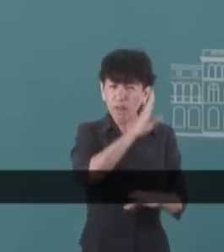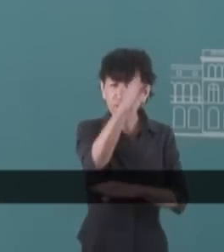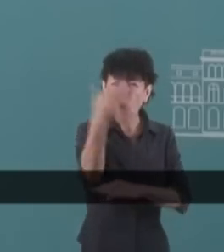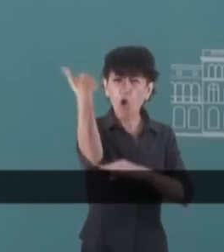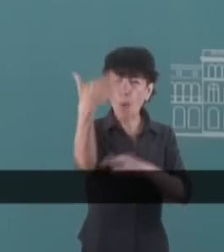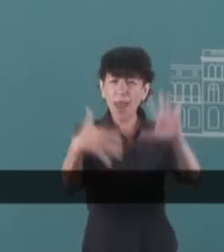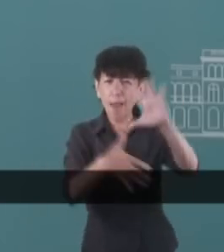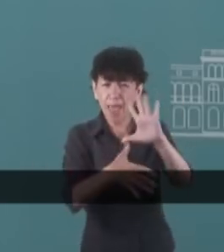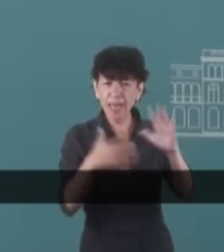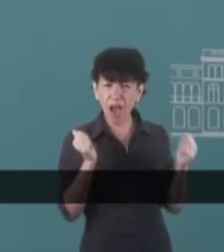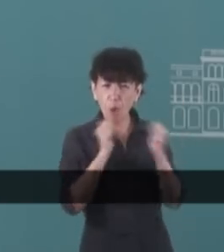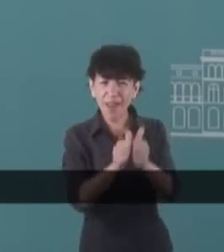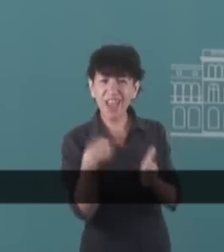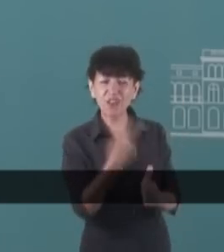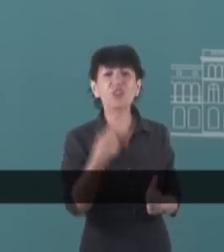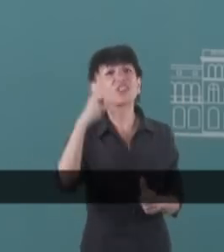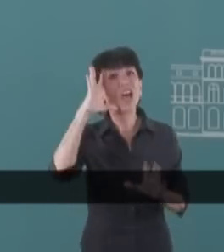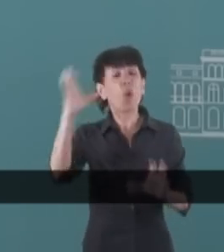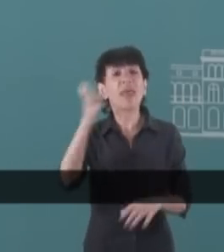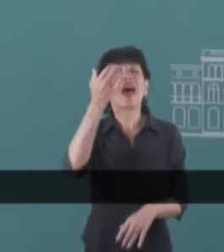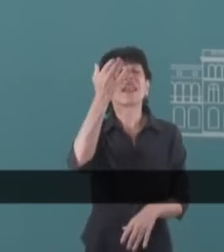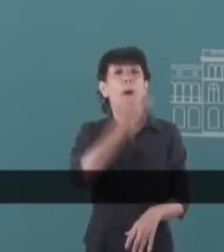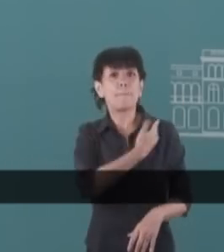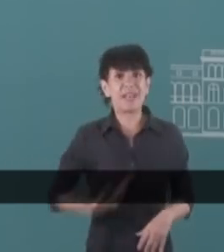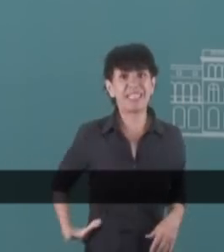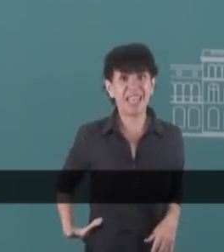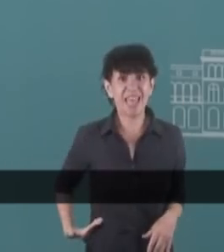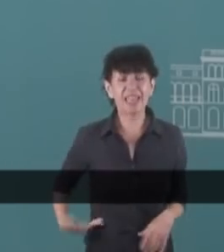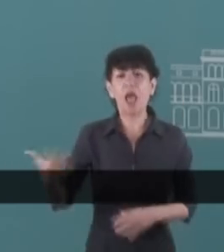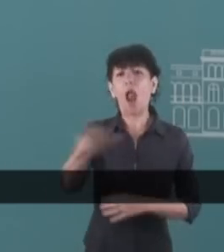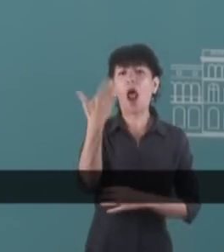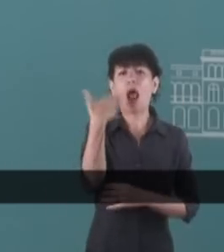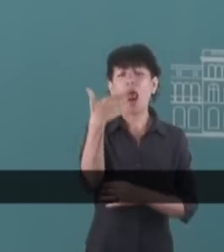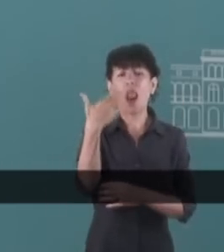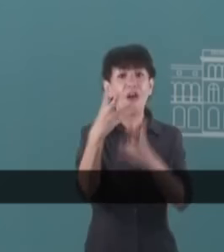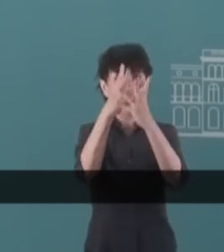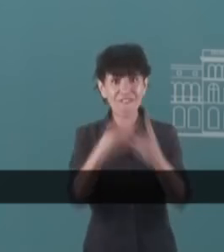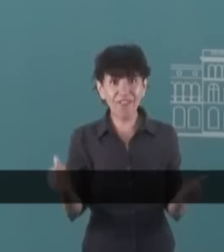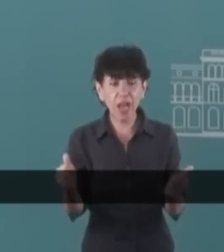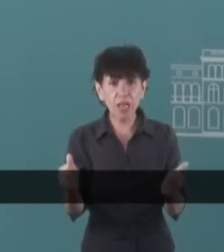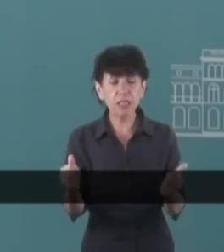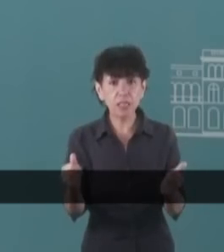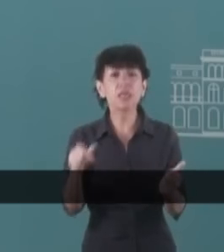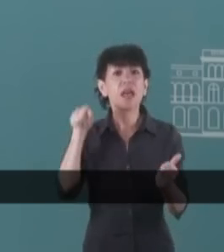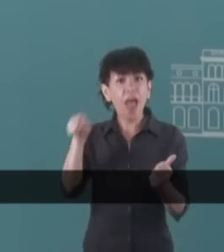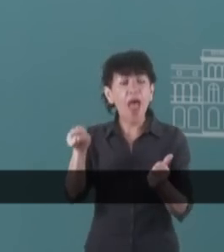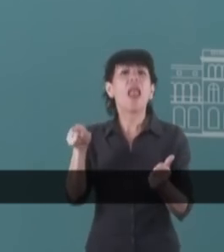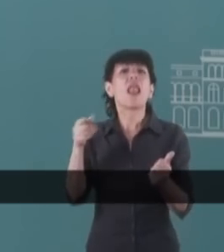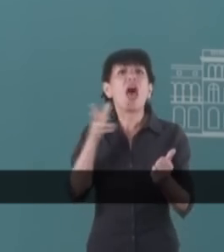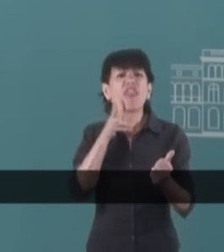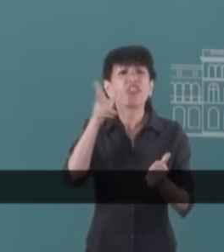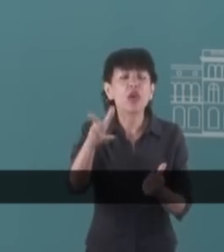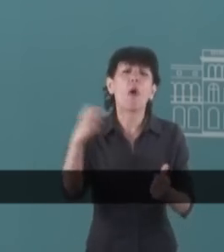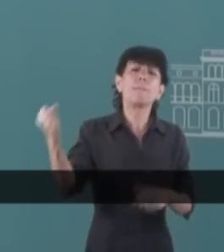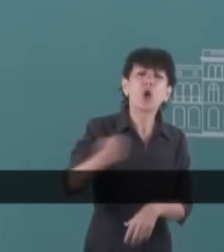con nosotros, y recuerdan que el presidente, cuando termina su discurso en la Cumbre de las Américas, habla de la necesidad de